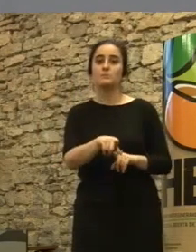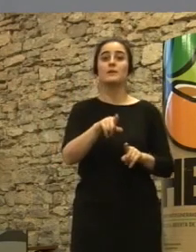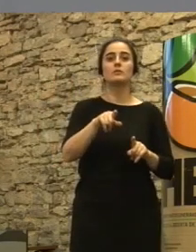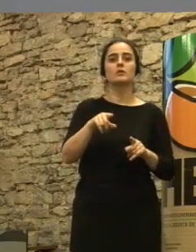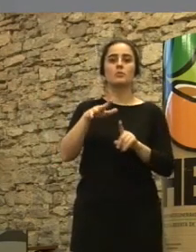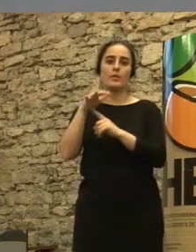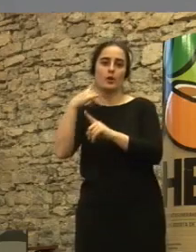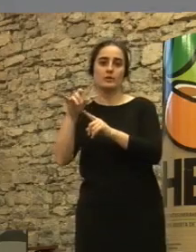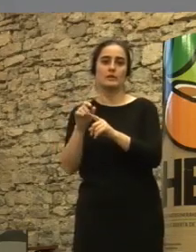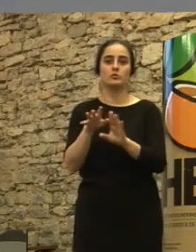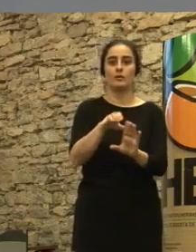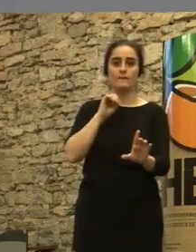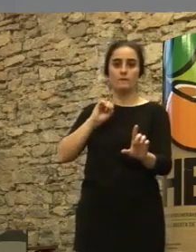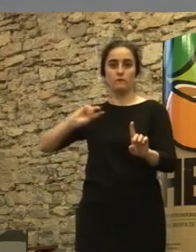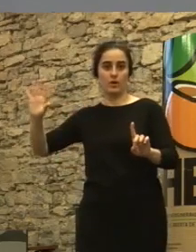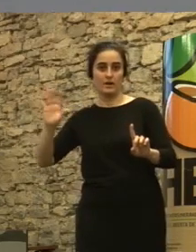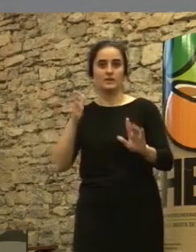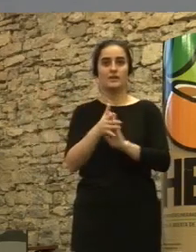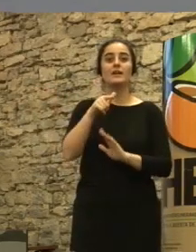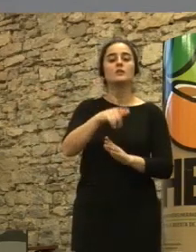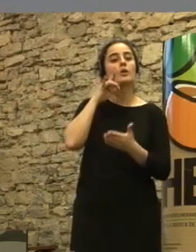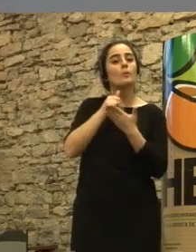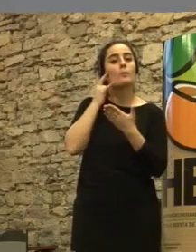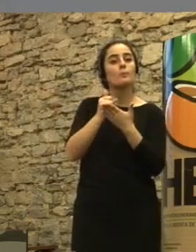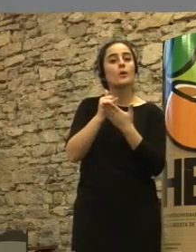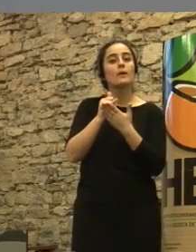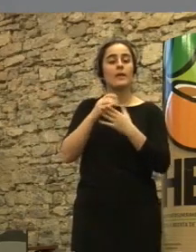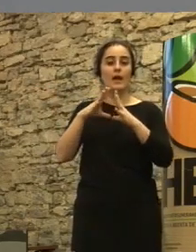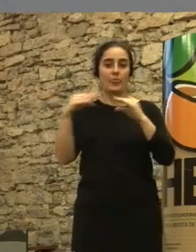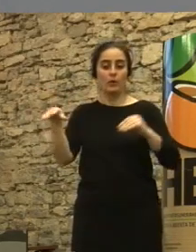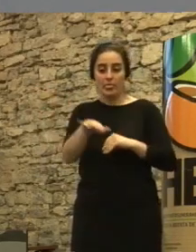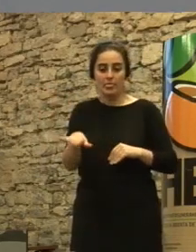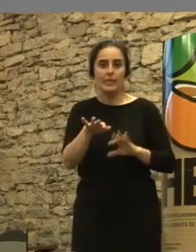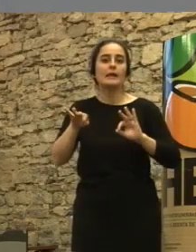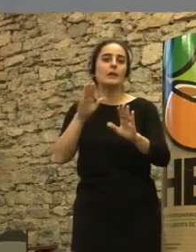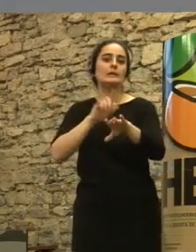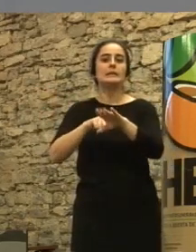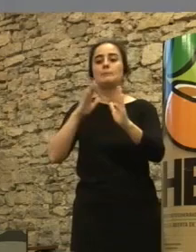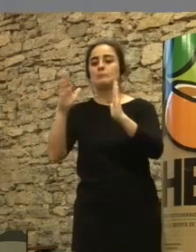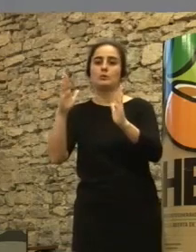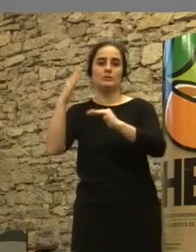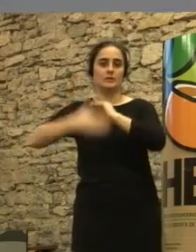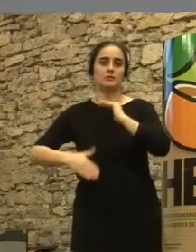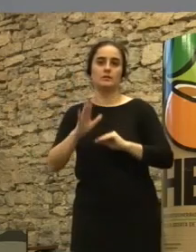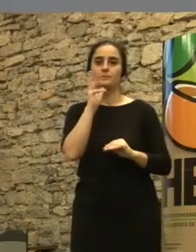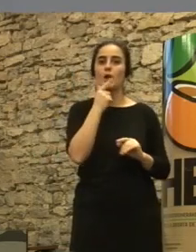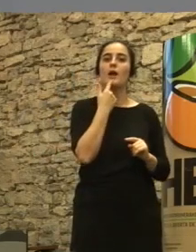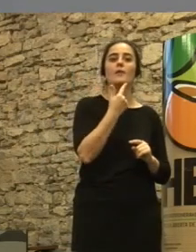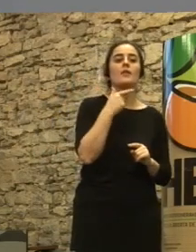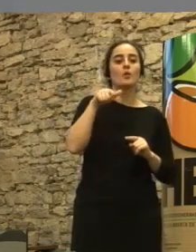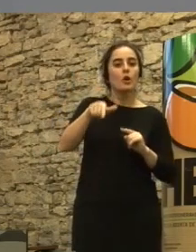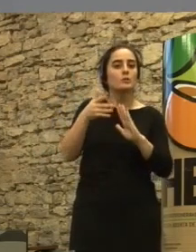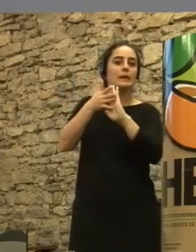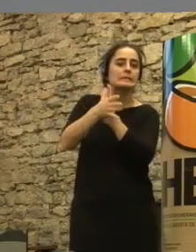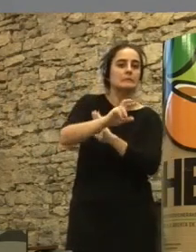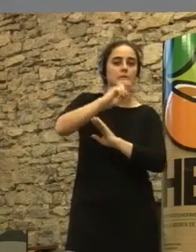proyecto piloto en una zona de Andalucía durante un tiempo, y ahora cada seis meses lo vemos eso, que dicen que es la Junta de Andalucía en general, para siempre, no sé qué, bueno, cosas de